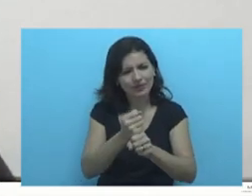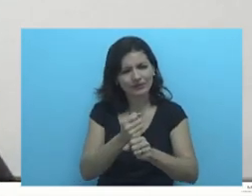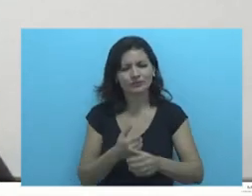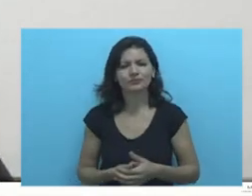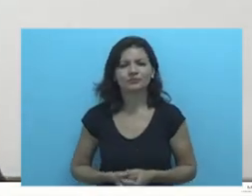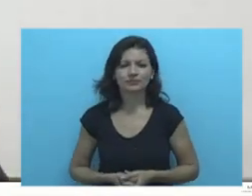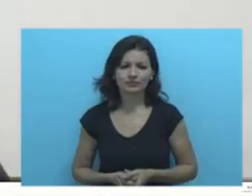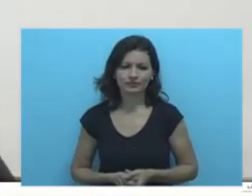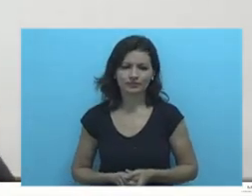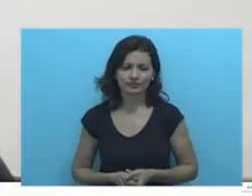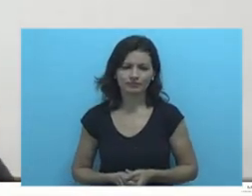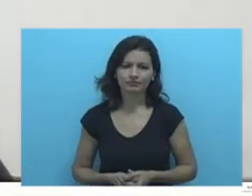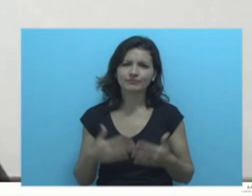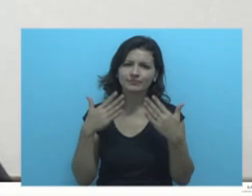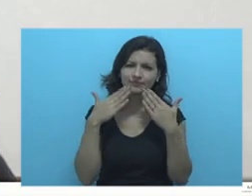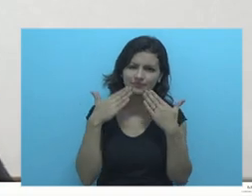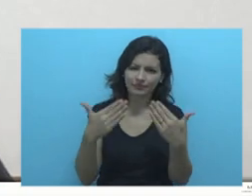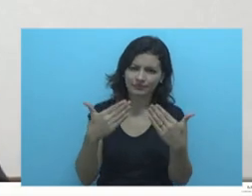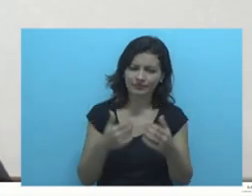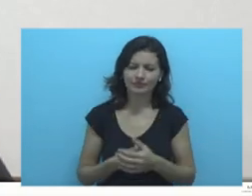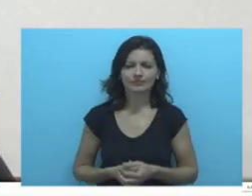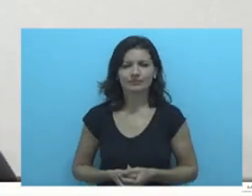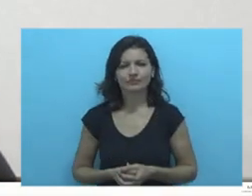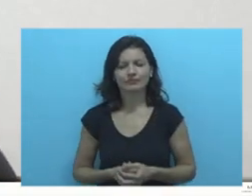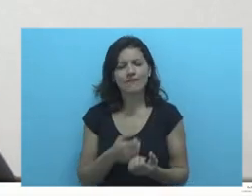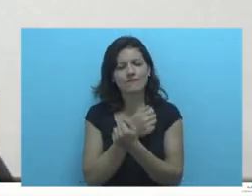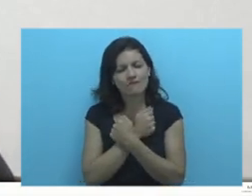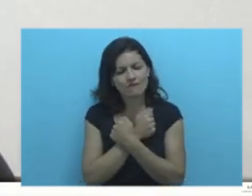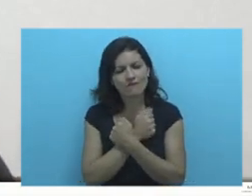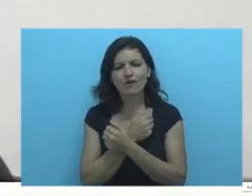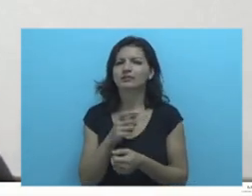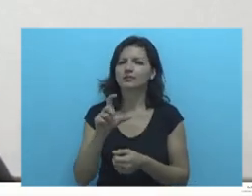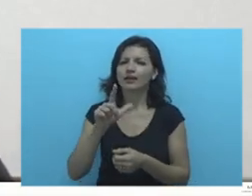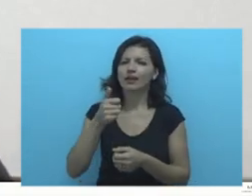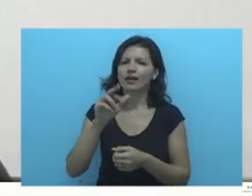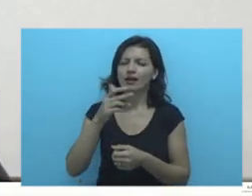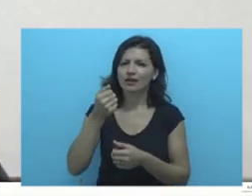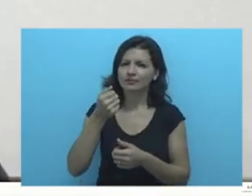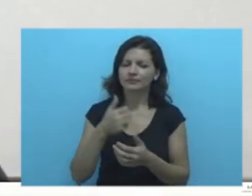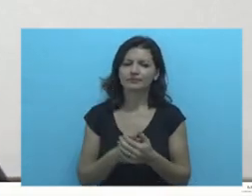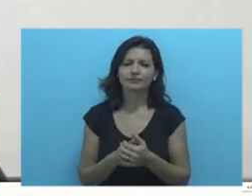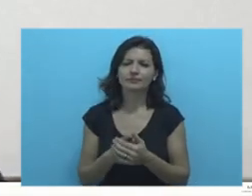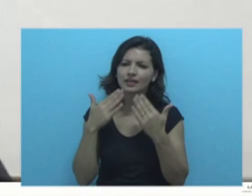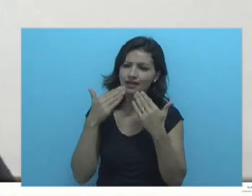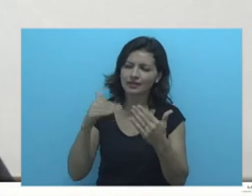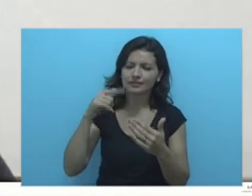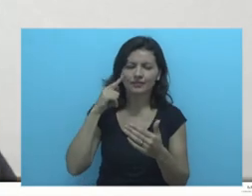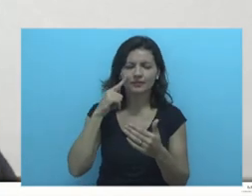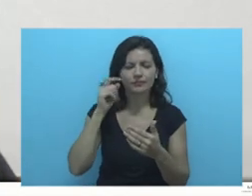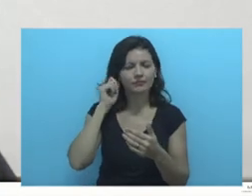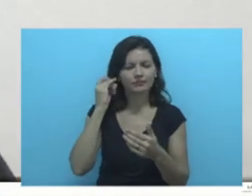Miguel. Muchas gracias, mucha fuerza Clara, y muchas gracias Miguel.